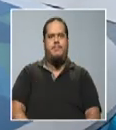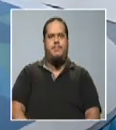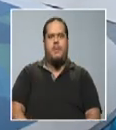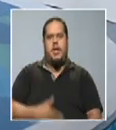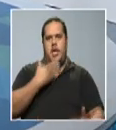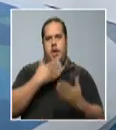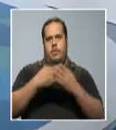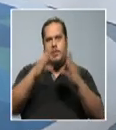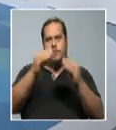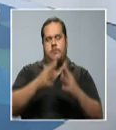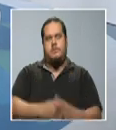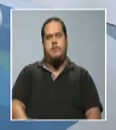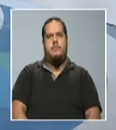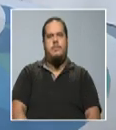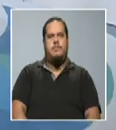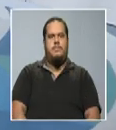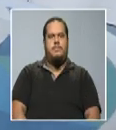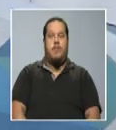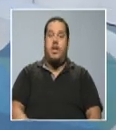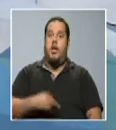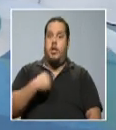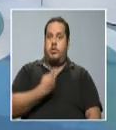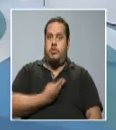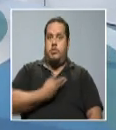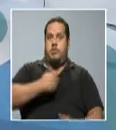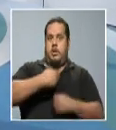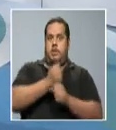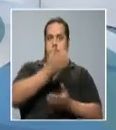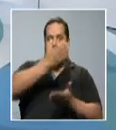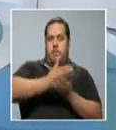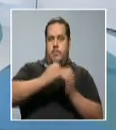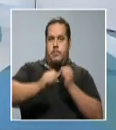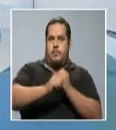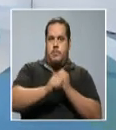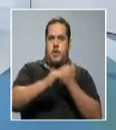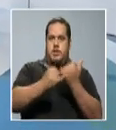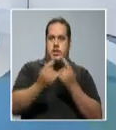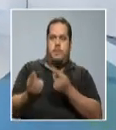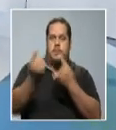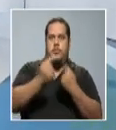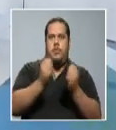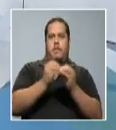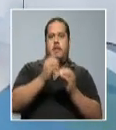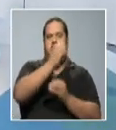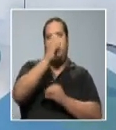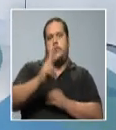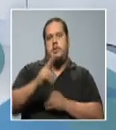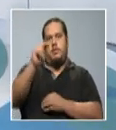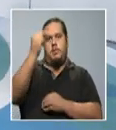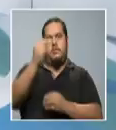gracias, buenas noches. Nosotros vamos a una pausa comercial, enseguida volvemos con más de Costa Rica Noticias.